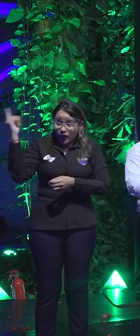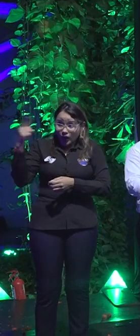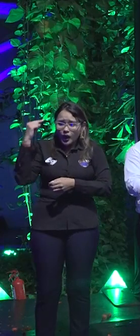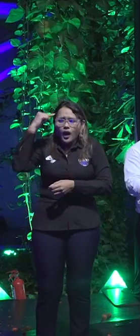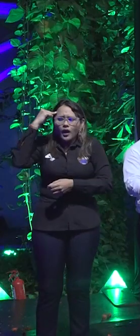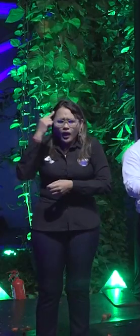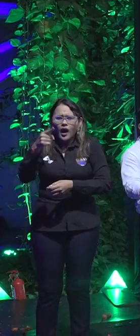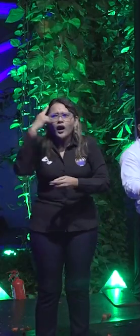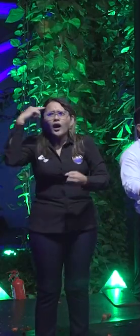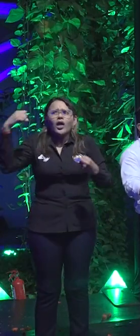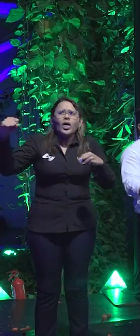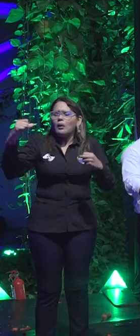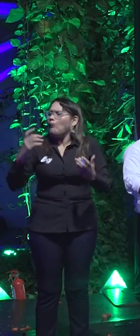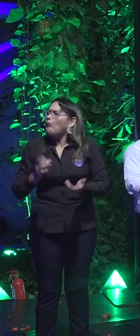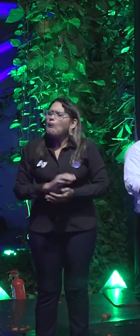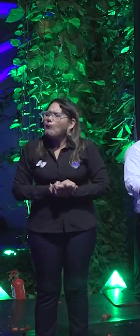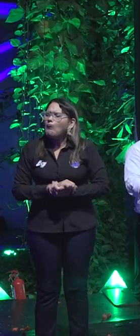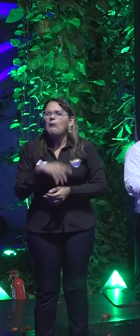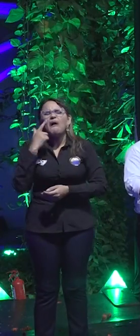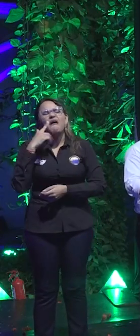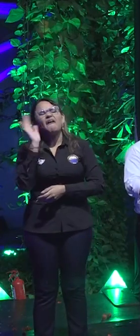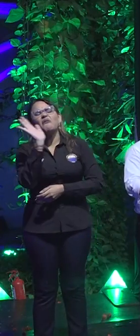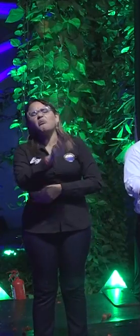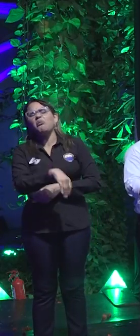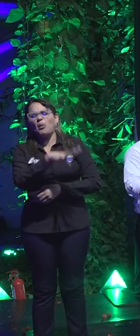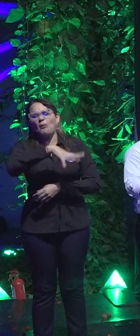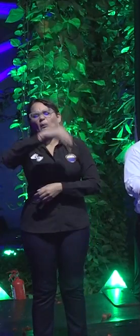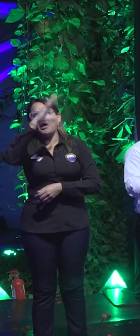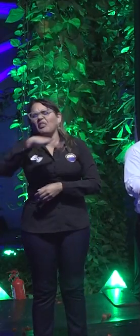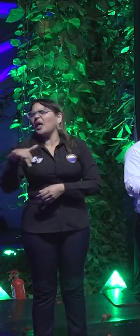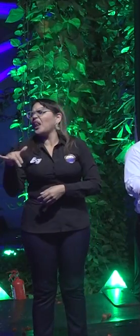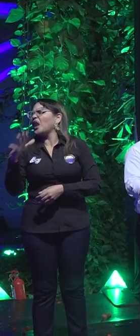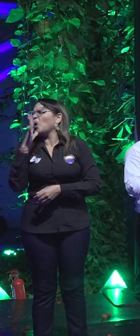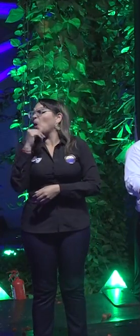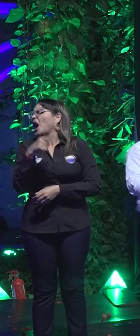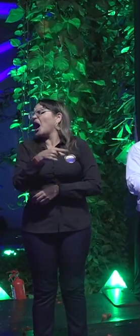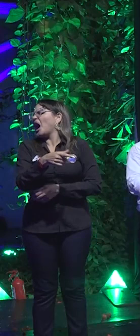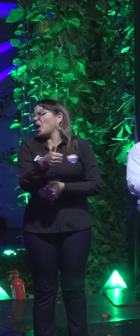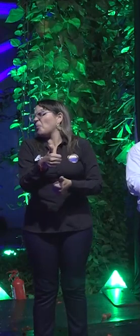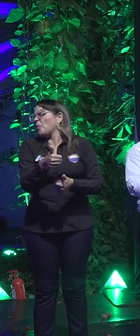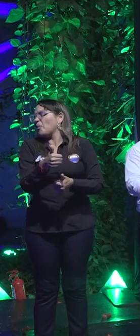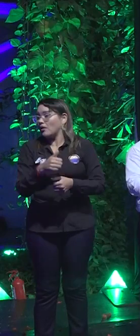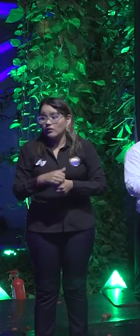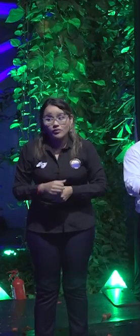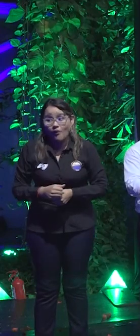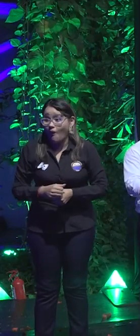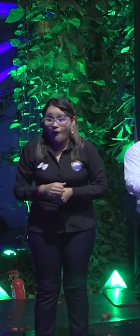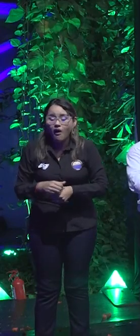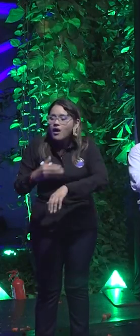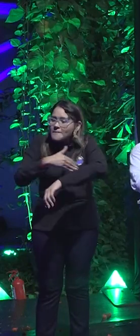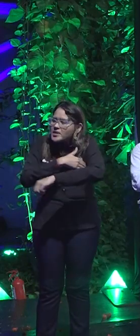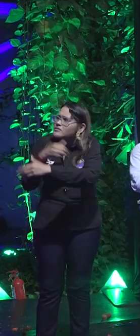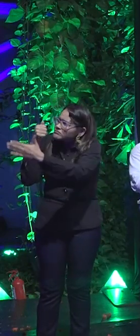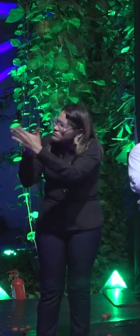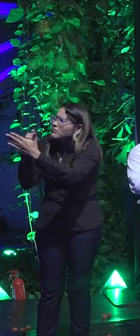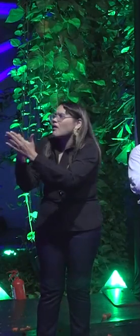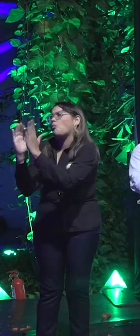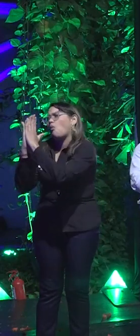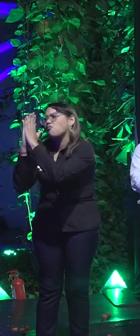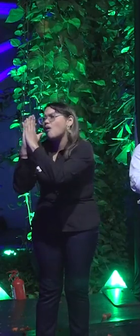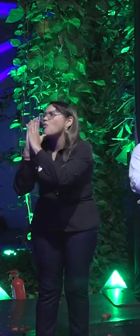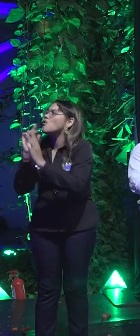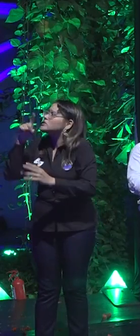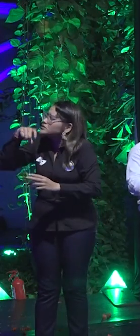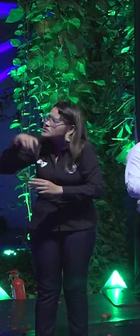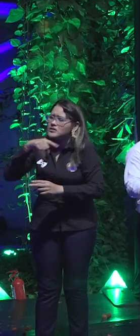está preocupado en eso porque pareciera que el Magdalena no tiene dolientes. Y nosotros le pedimos a la ministra, por favor, incluya ahí el Magdalena porque